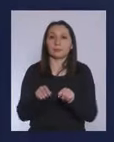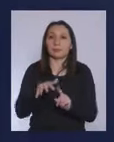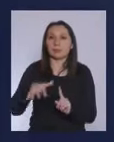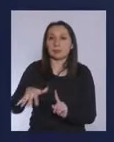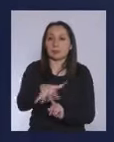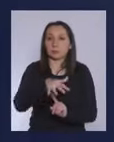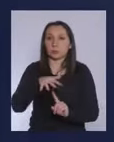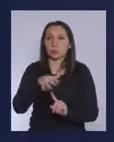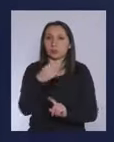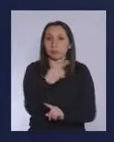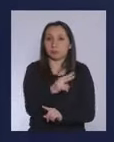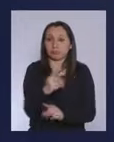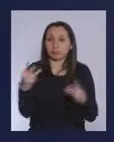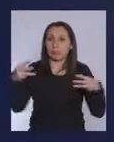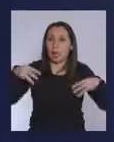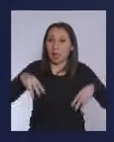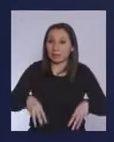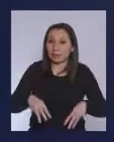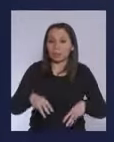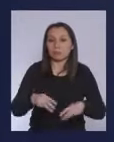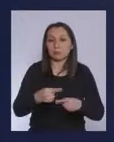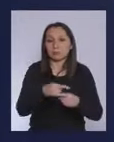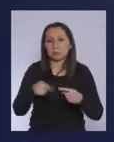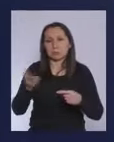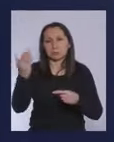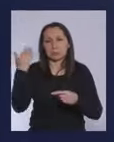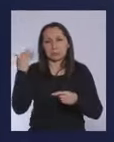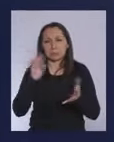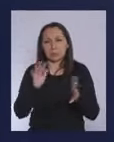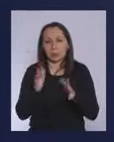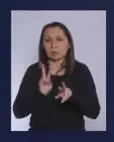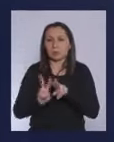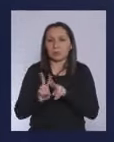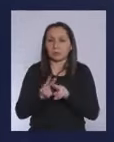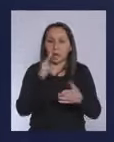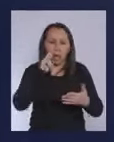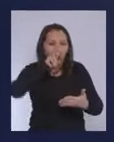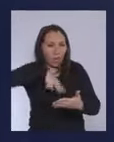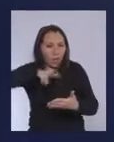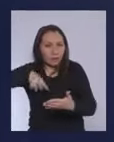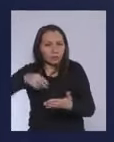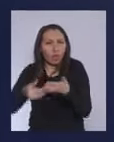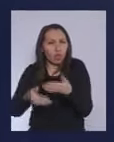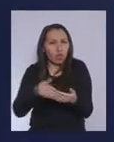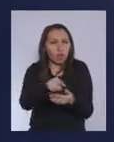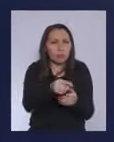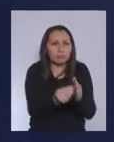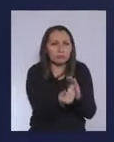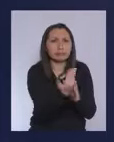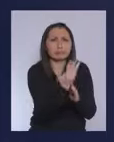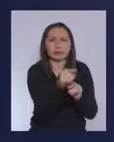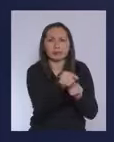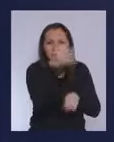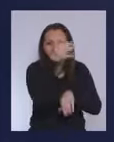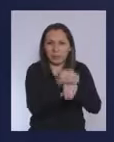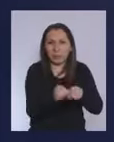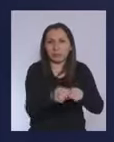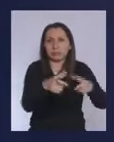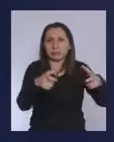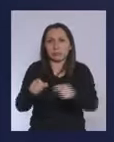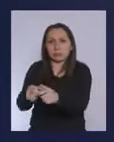particular de magallanes desde hace unas semanas atrás hemos hecho una revisión exhaustiva de dónde están los brotes y